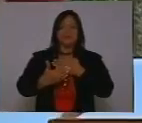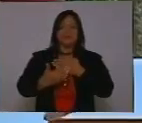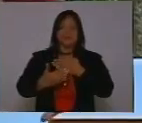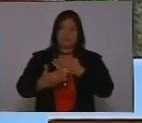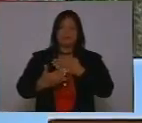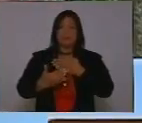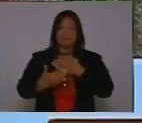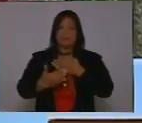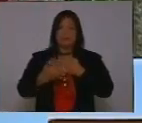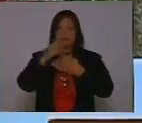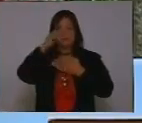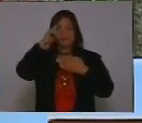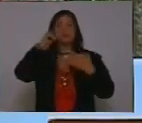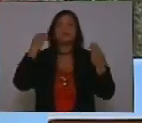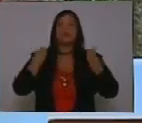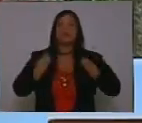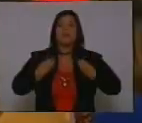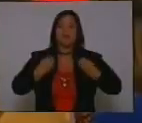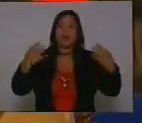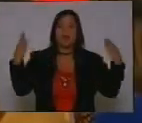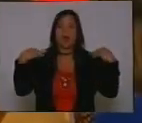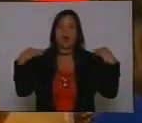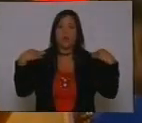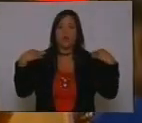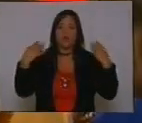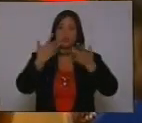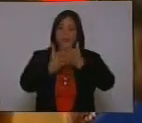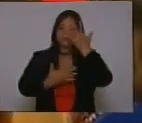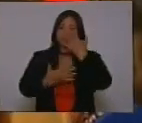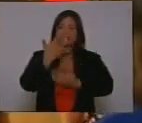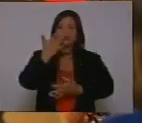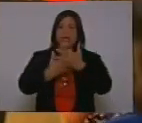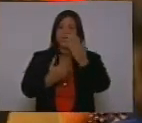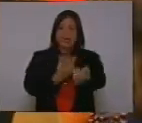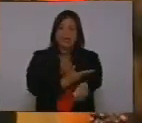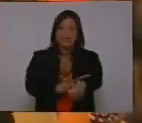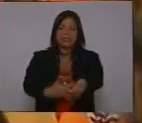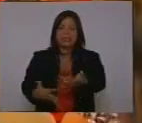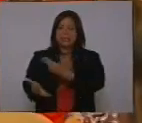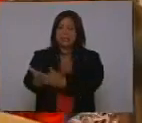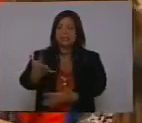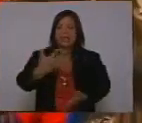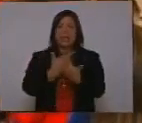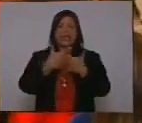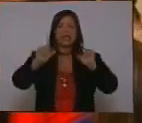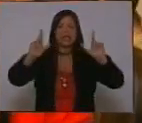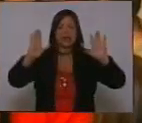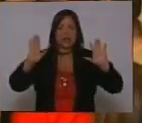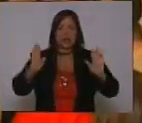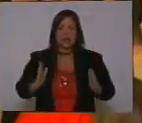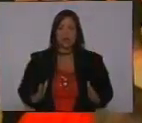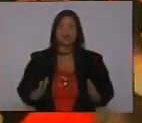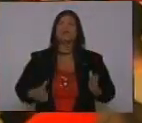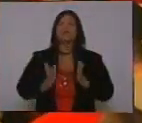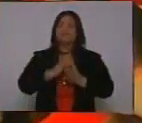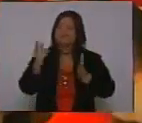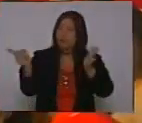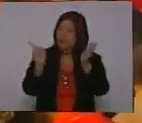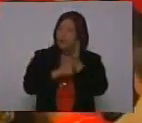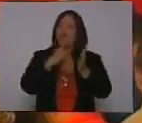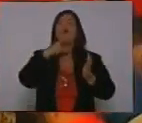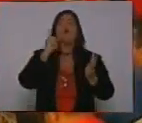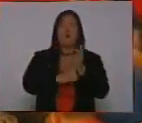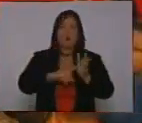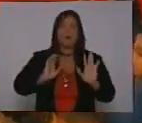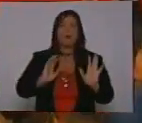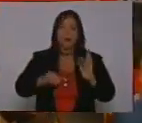Llevamos en nuestras vidas, en nuestros hombros, sangre y corre por nuestras venas sangre de libertadores y lo vamos a cumplir. Vamos